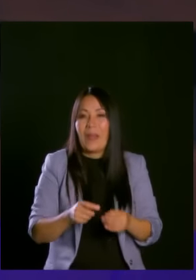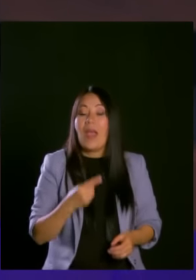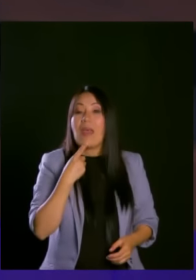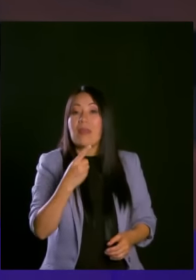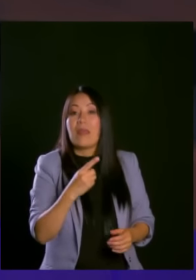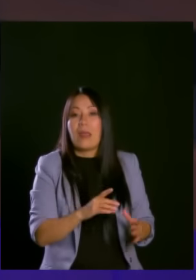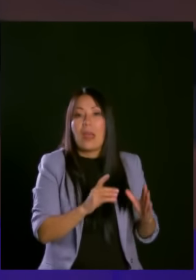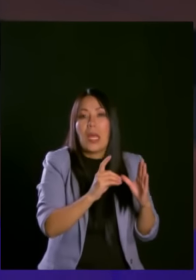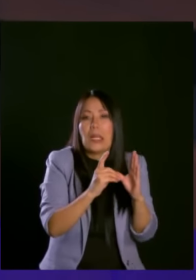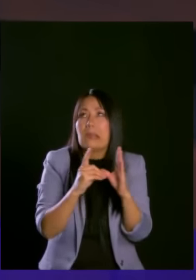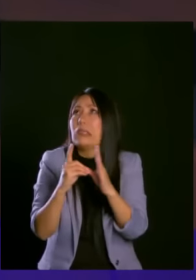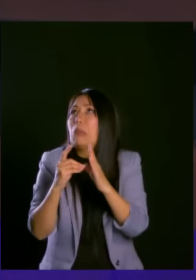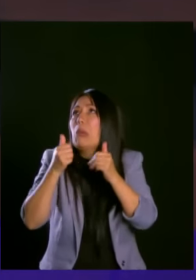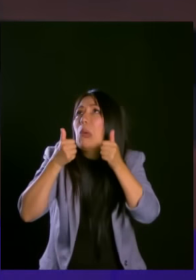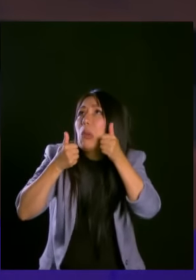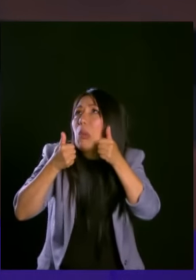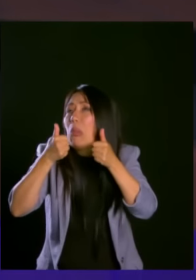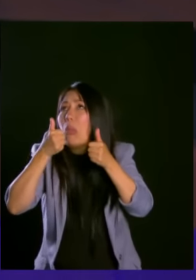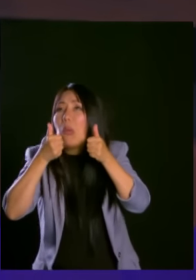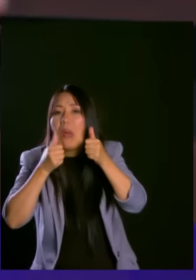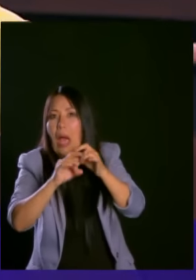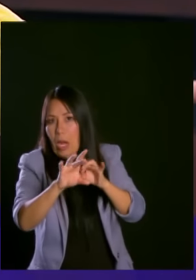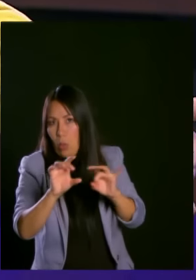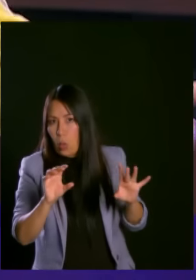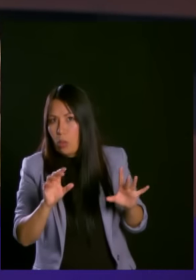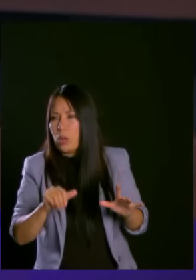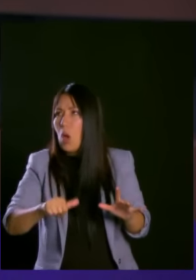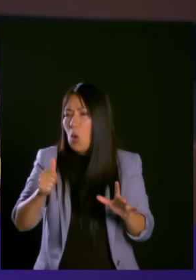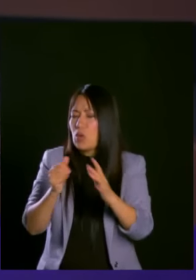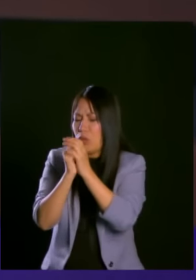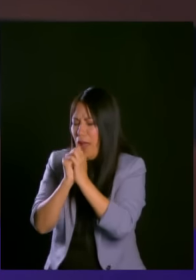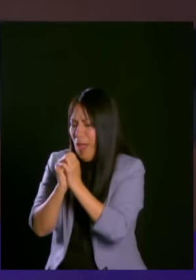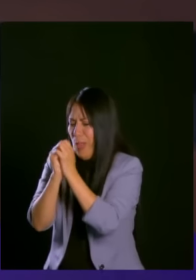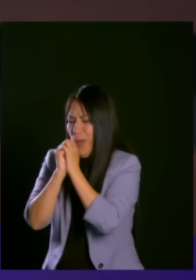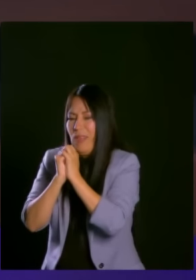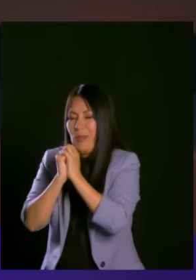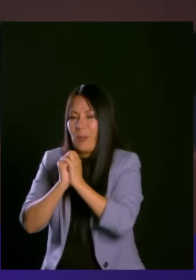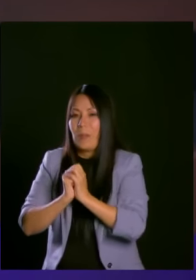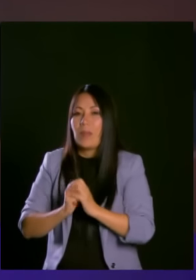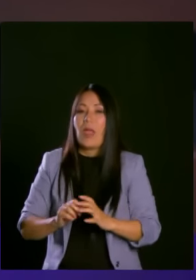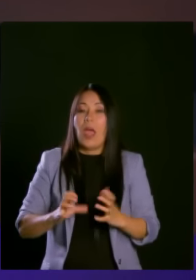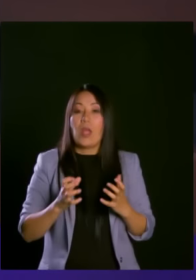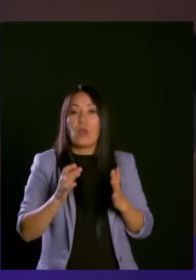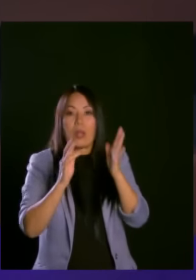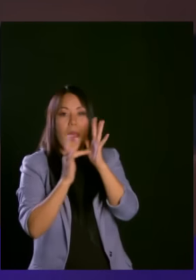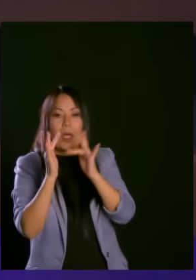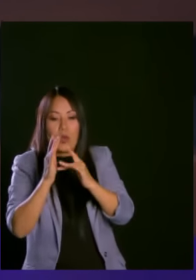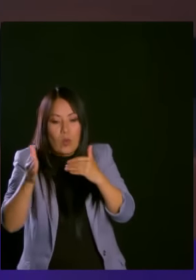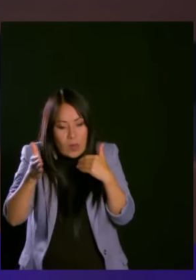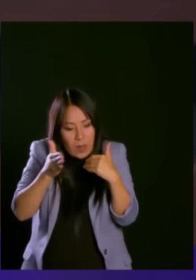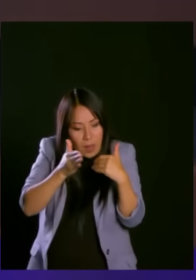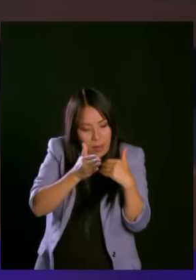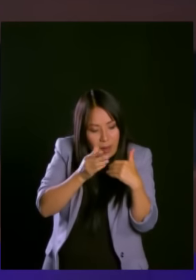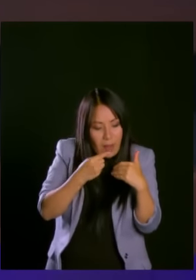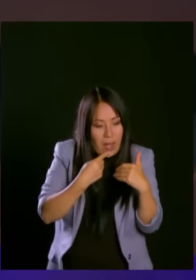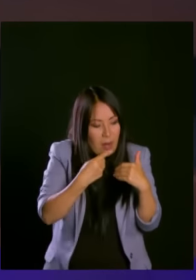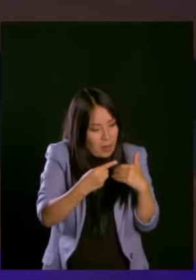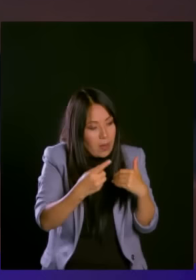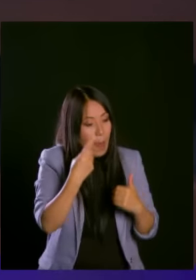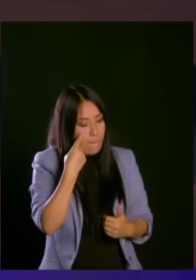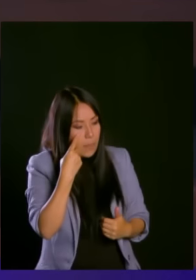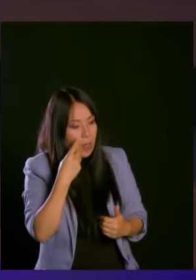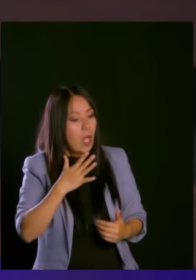pero algunos dudaban. Y Jesús se acercó a los que estaban adorando y les dijo, les habló diciendo: toda potestad